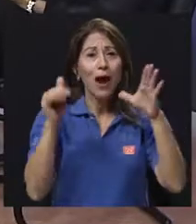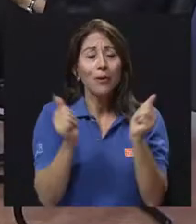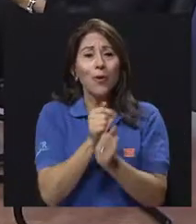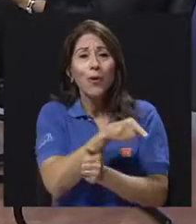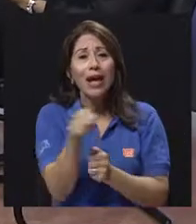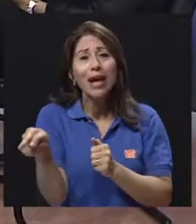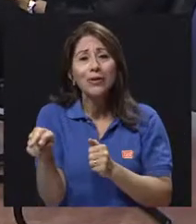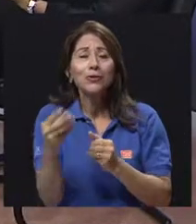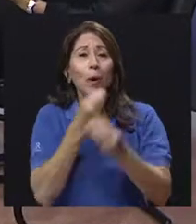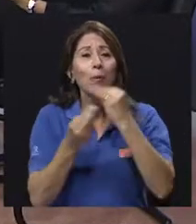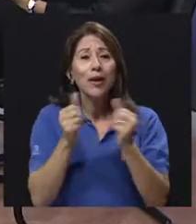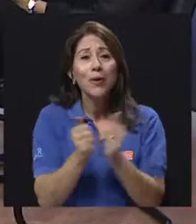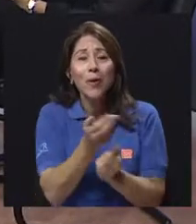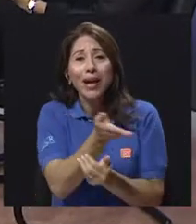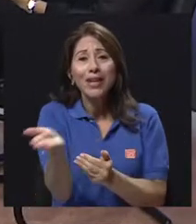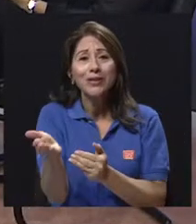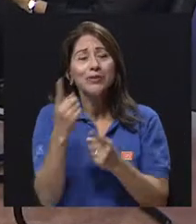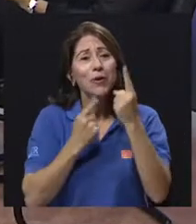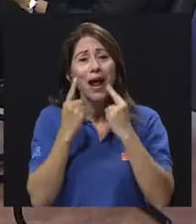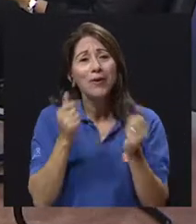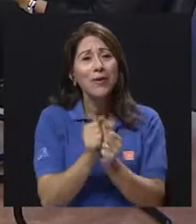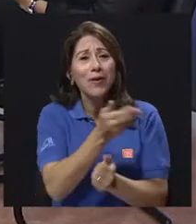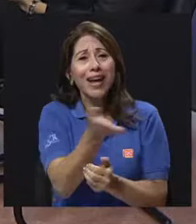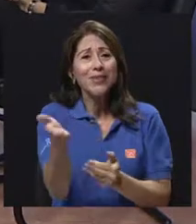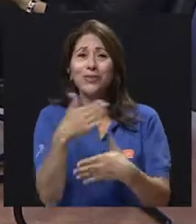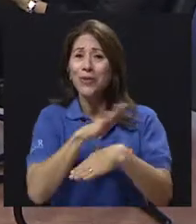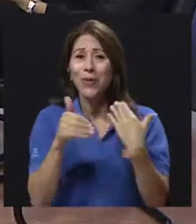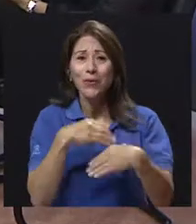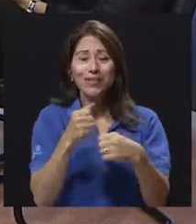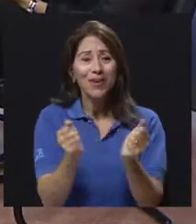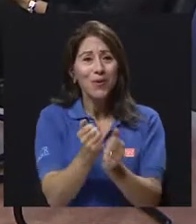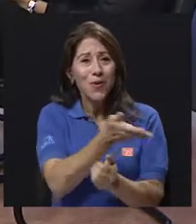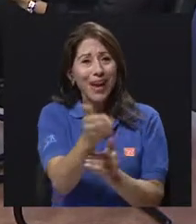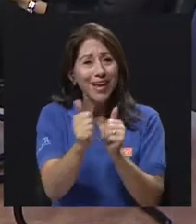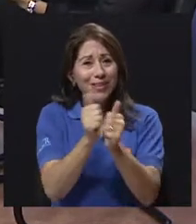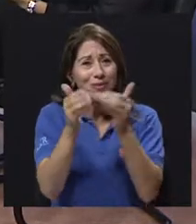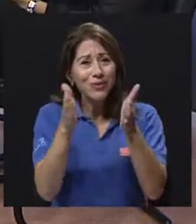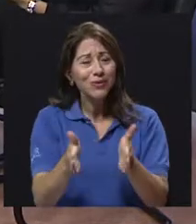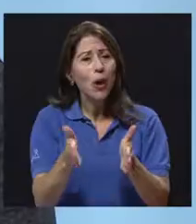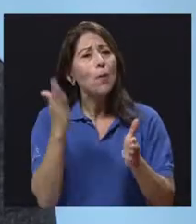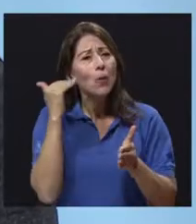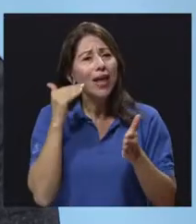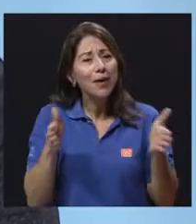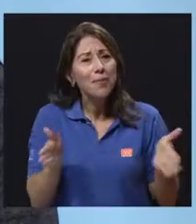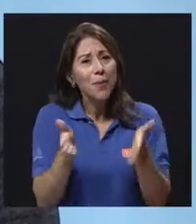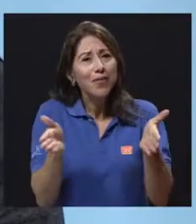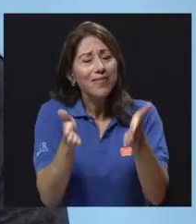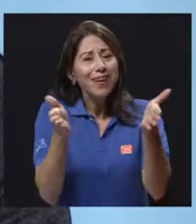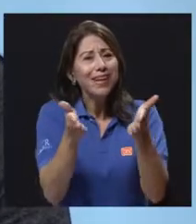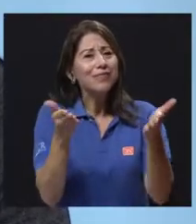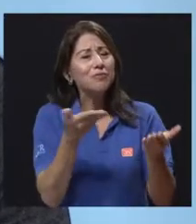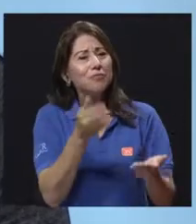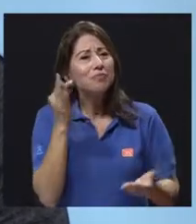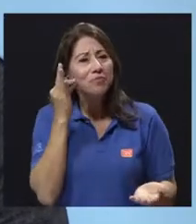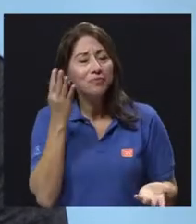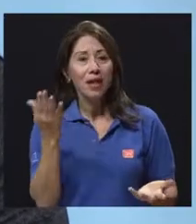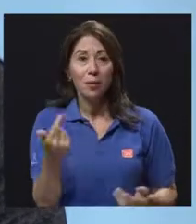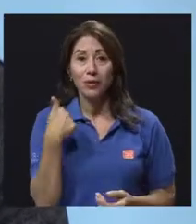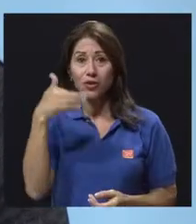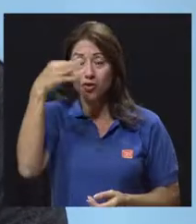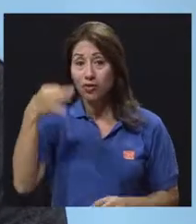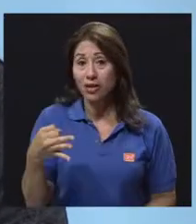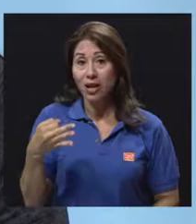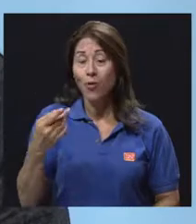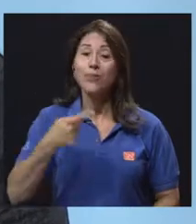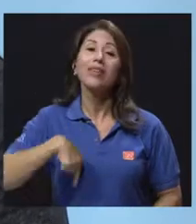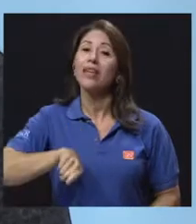ellos. Tal vez Tracy, iniciemos contándonos cuál fue la motivación para hacerlo. Bueno, yo creo que un poco vino de